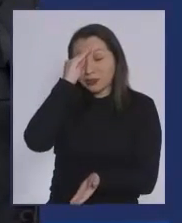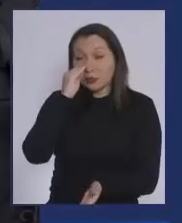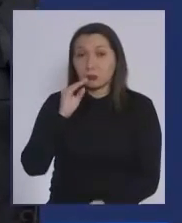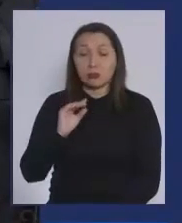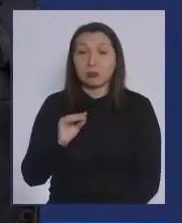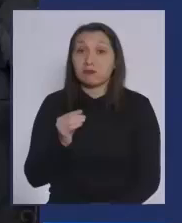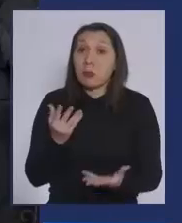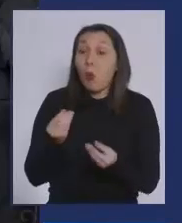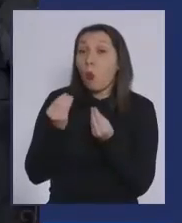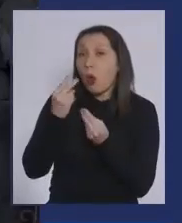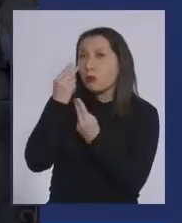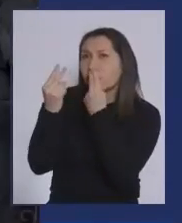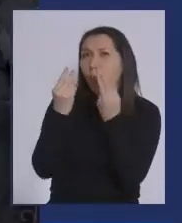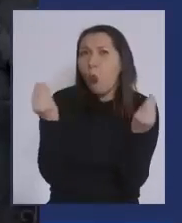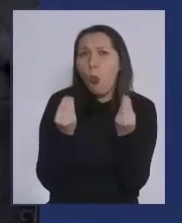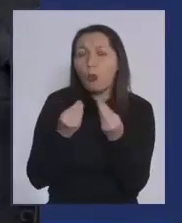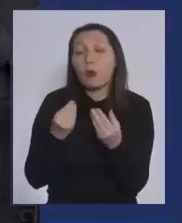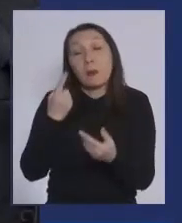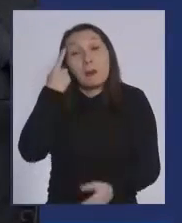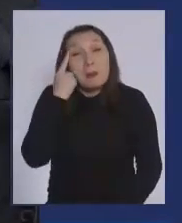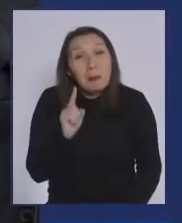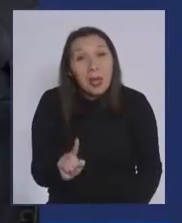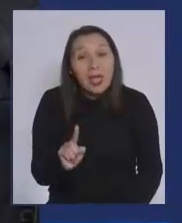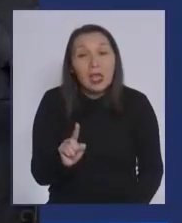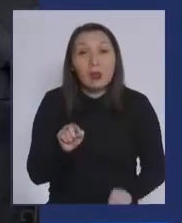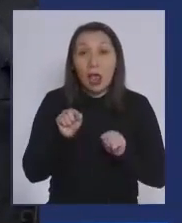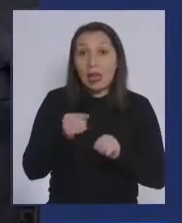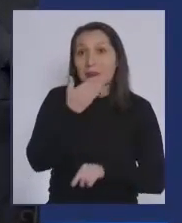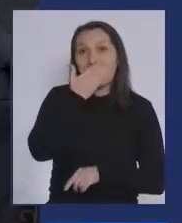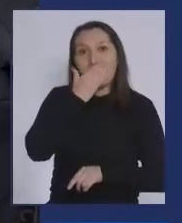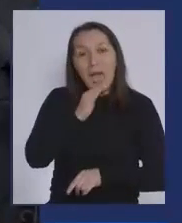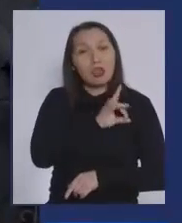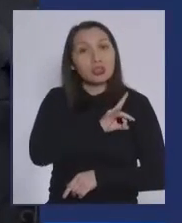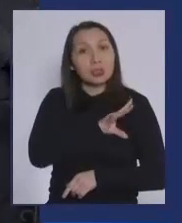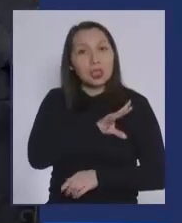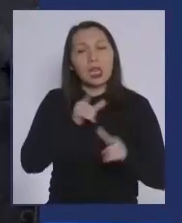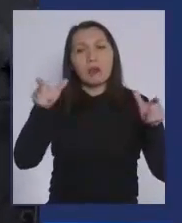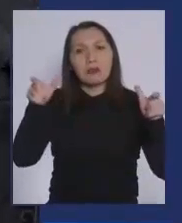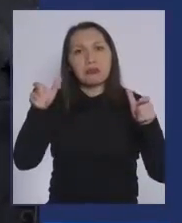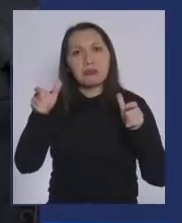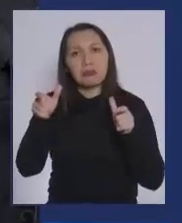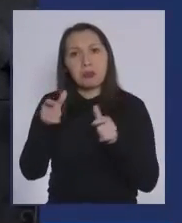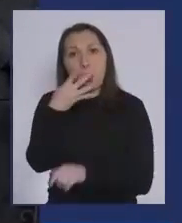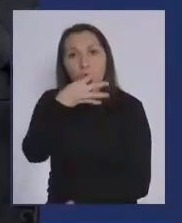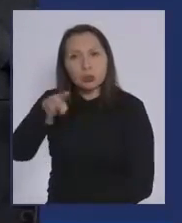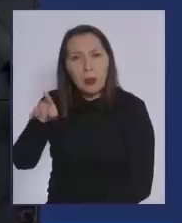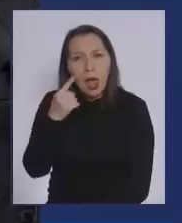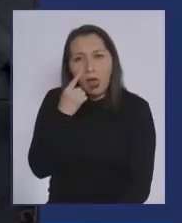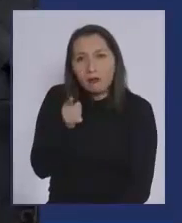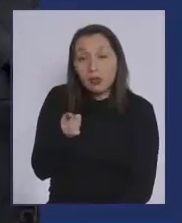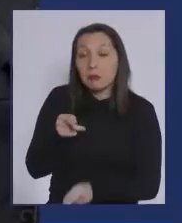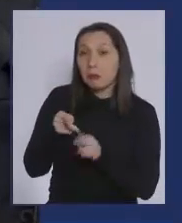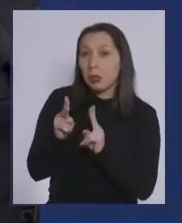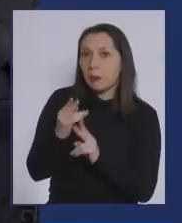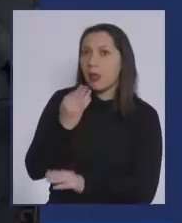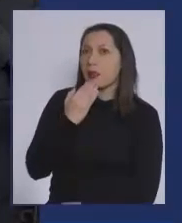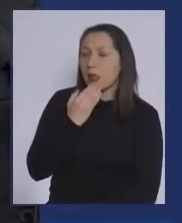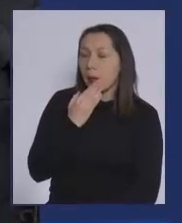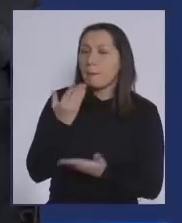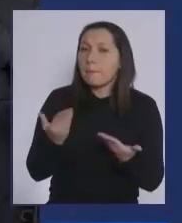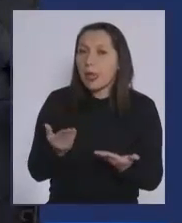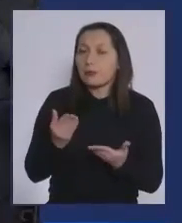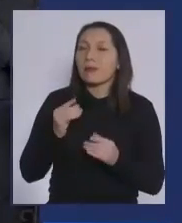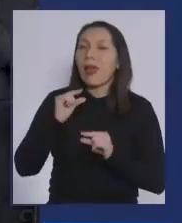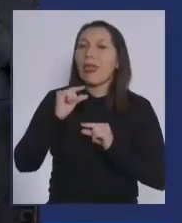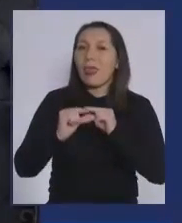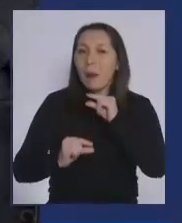ilustrador sin embargo esta mejoría que ya lleva cuatro semanas nos permite también en forma